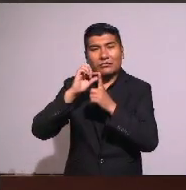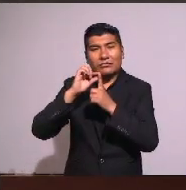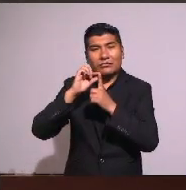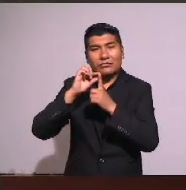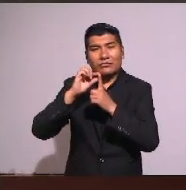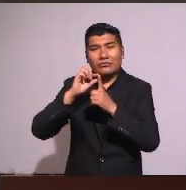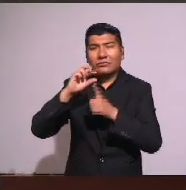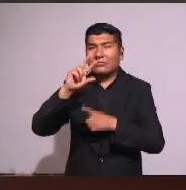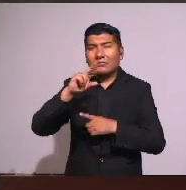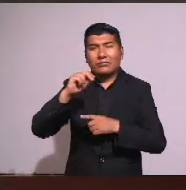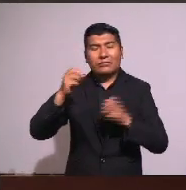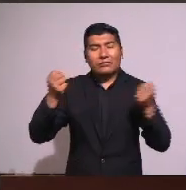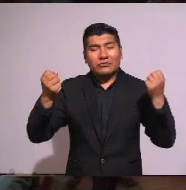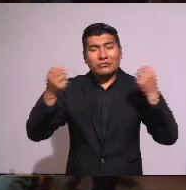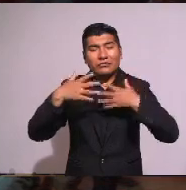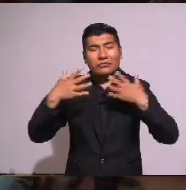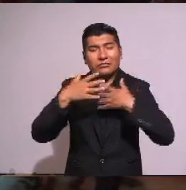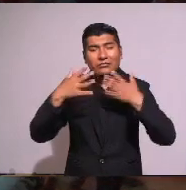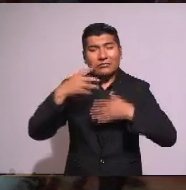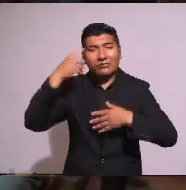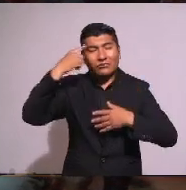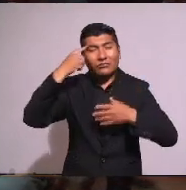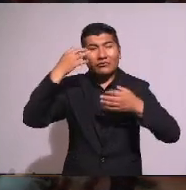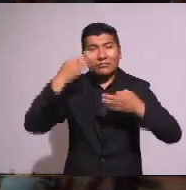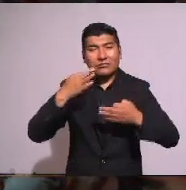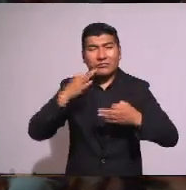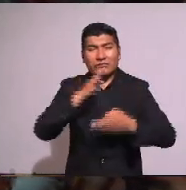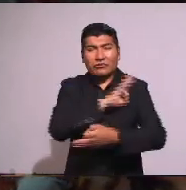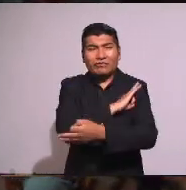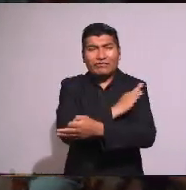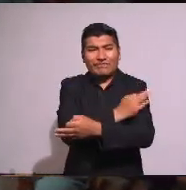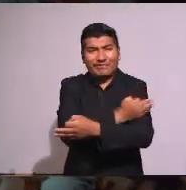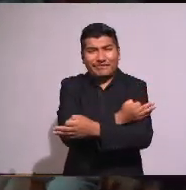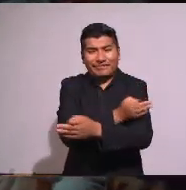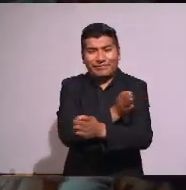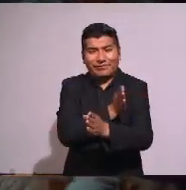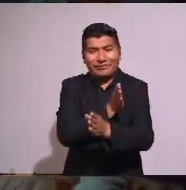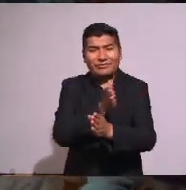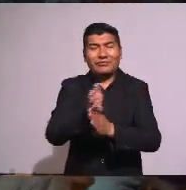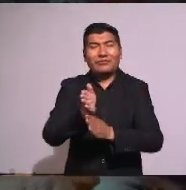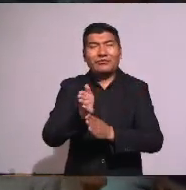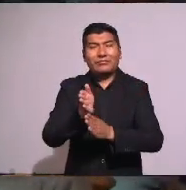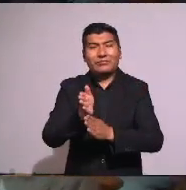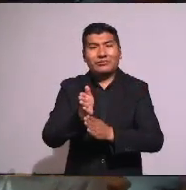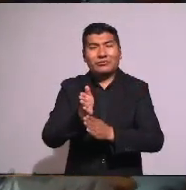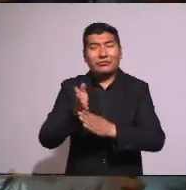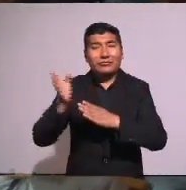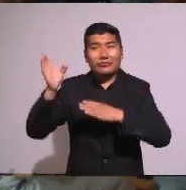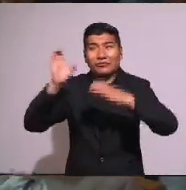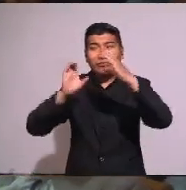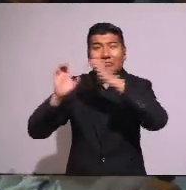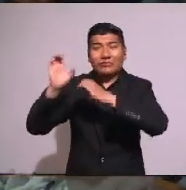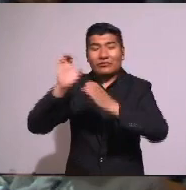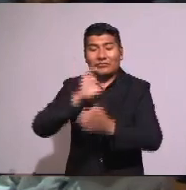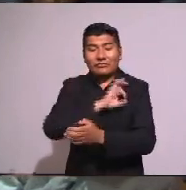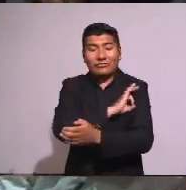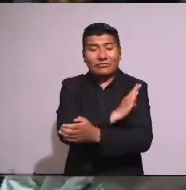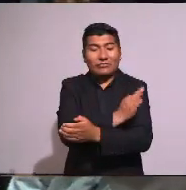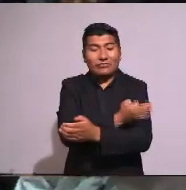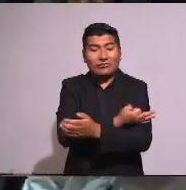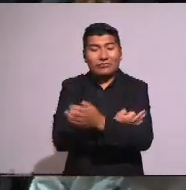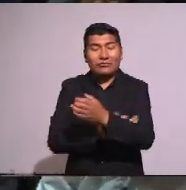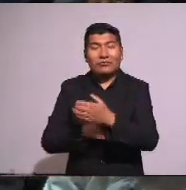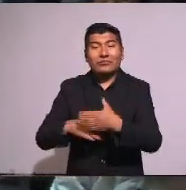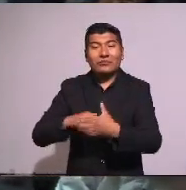No tengamos miedo a tomar decisiones fuertes y radicales, buscando la fuerza del